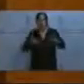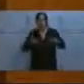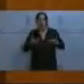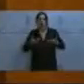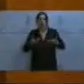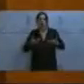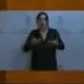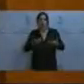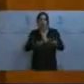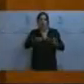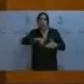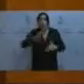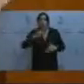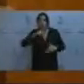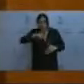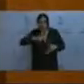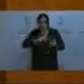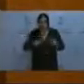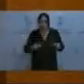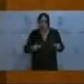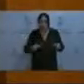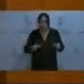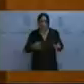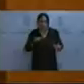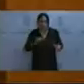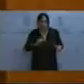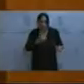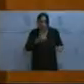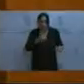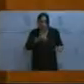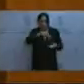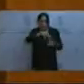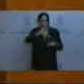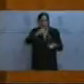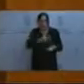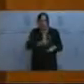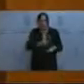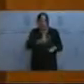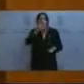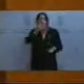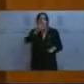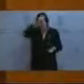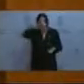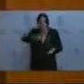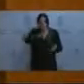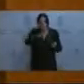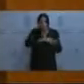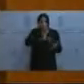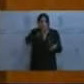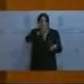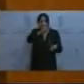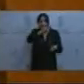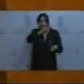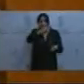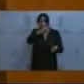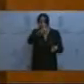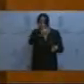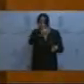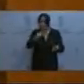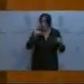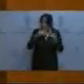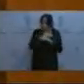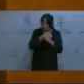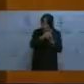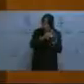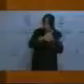los ganaderos. Tiene una ocasión muy buena para decirlo aquí. Van a cobrarlo este año en la tercera semana de octubre, que es cuando